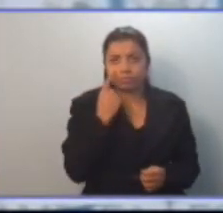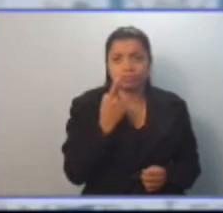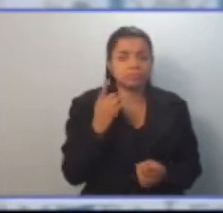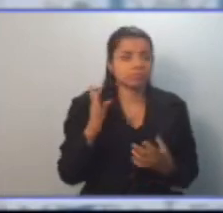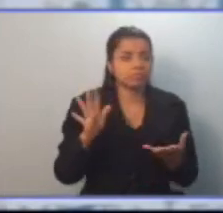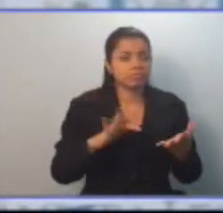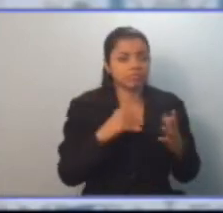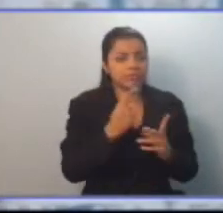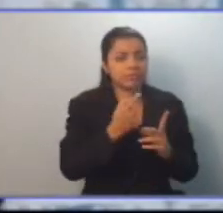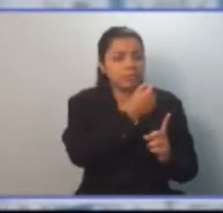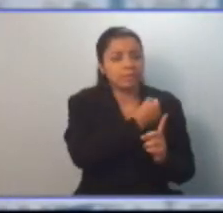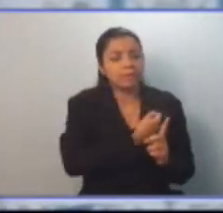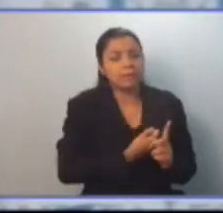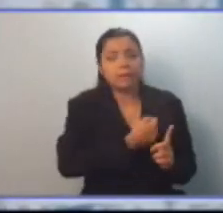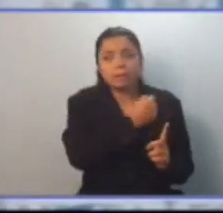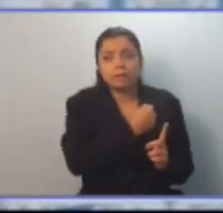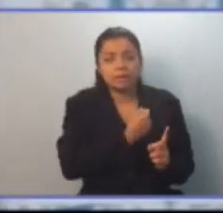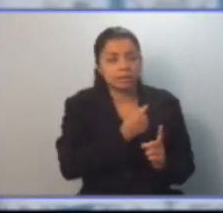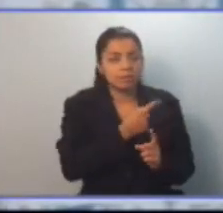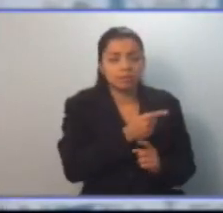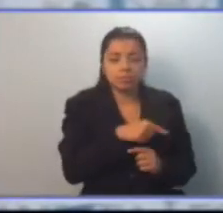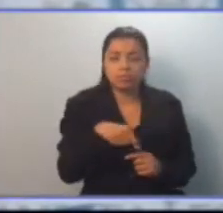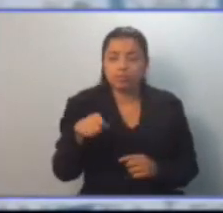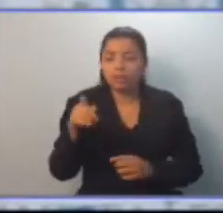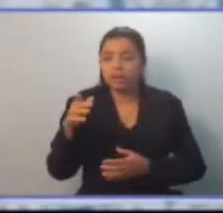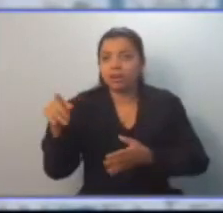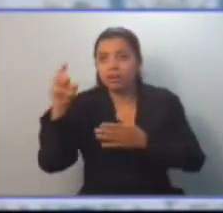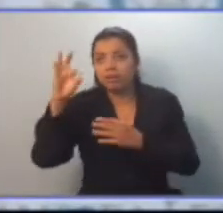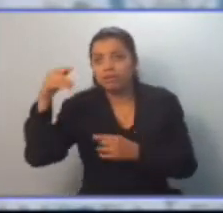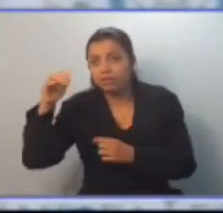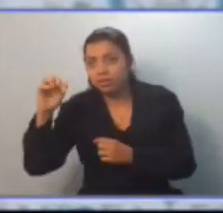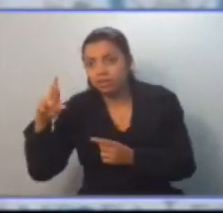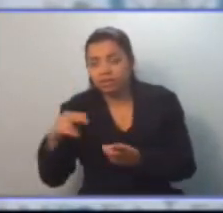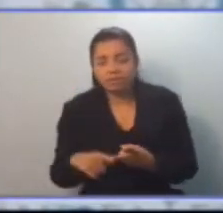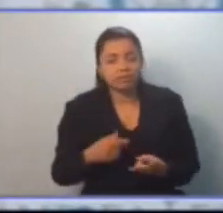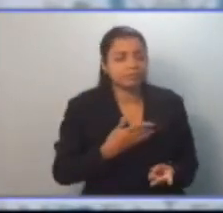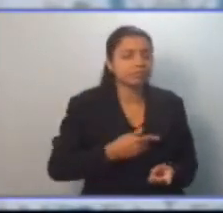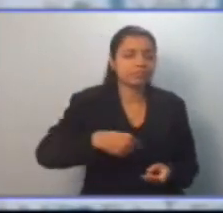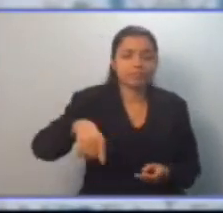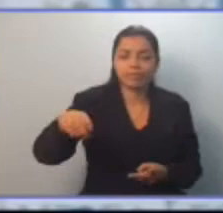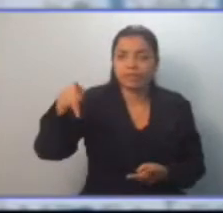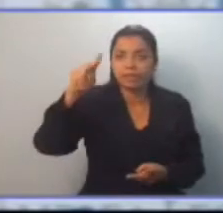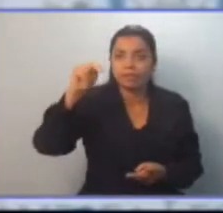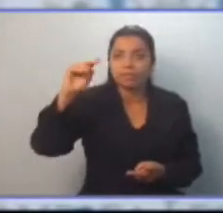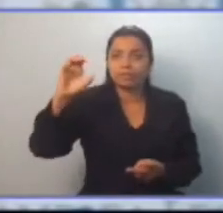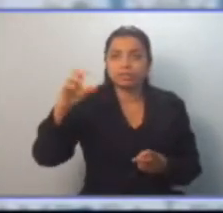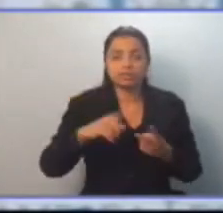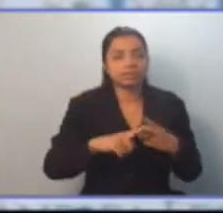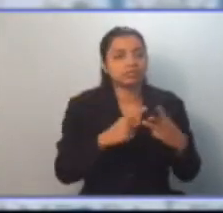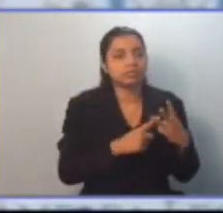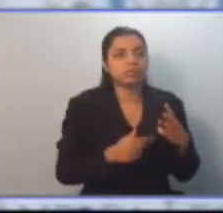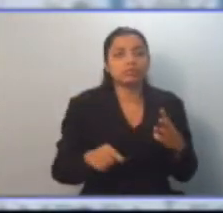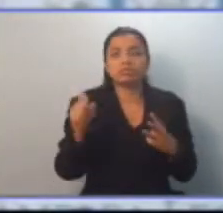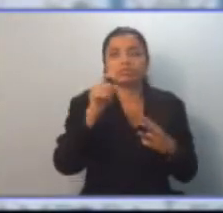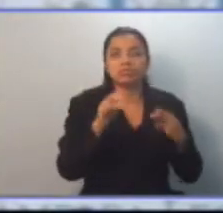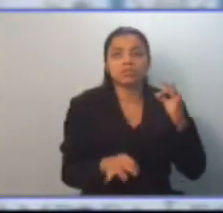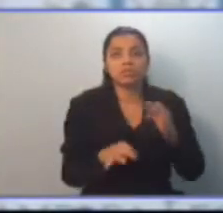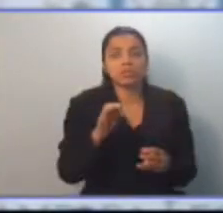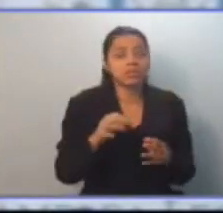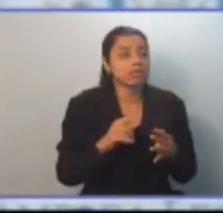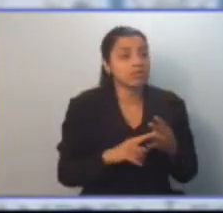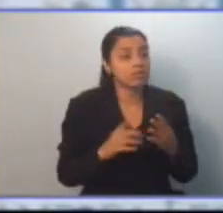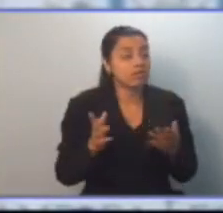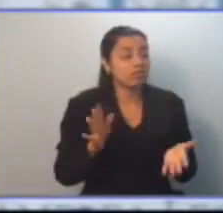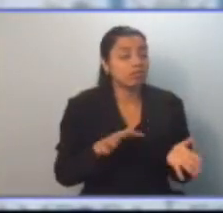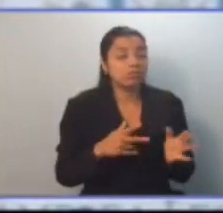veces las víctimas van a la fiscalía, van a la policía, van al órgano judicial y muchas veces en algunas